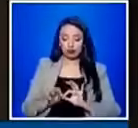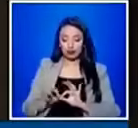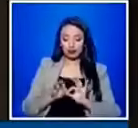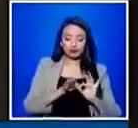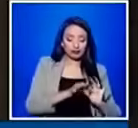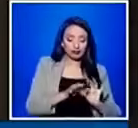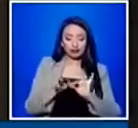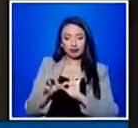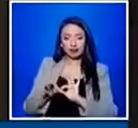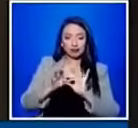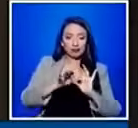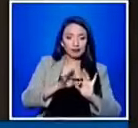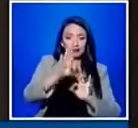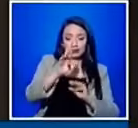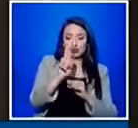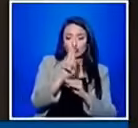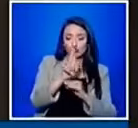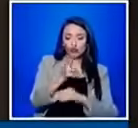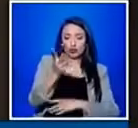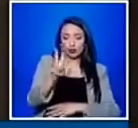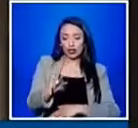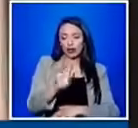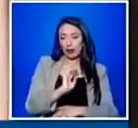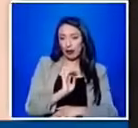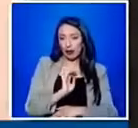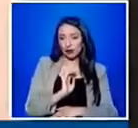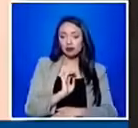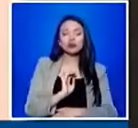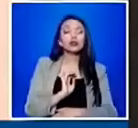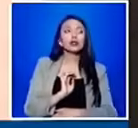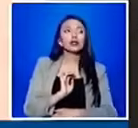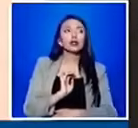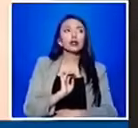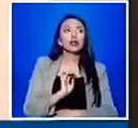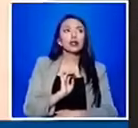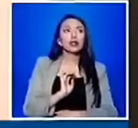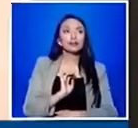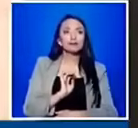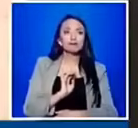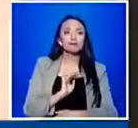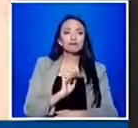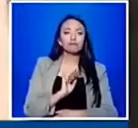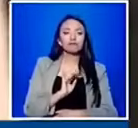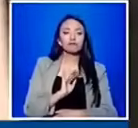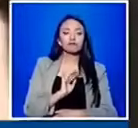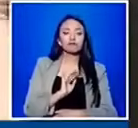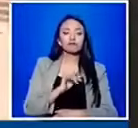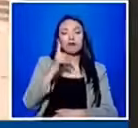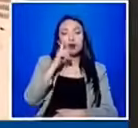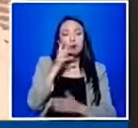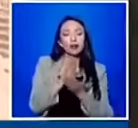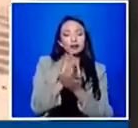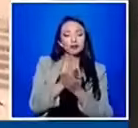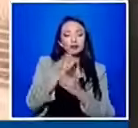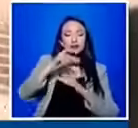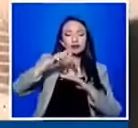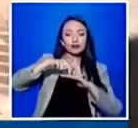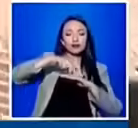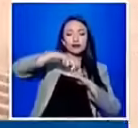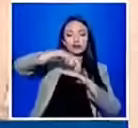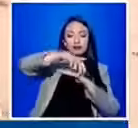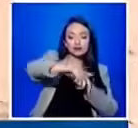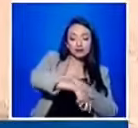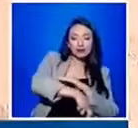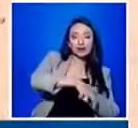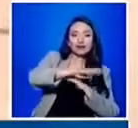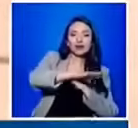reparaciones en las vías, también lo utilizamos, acceso a las quebradas donde tenemos